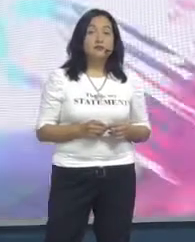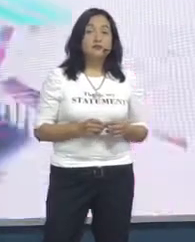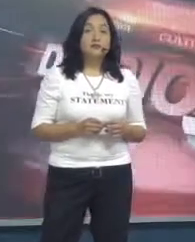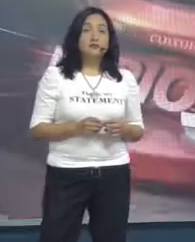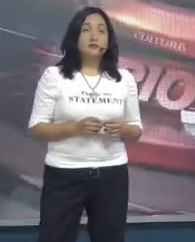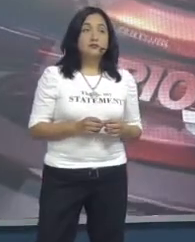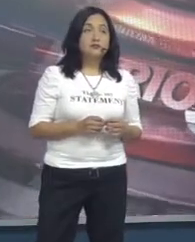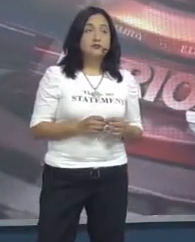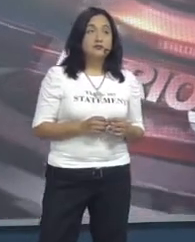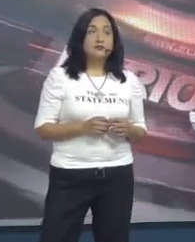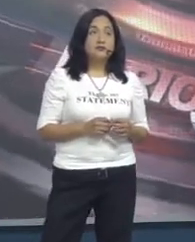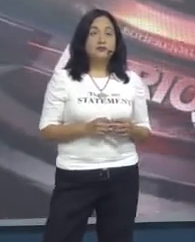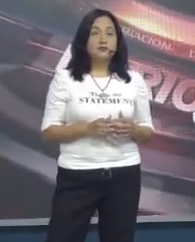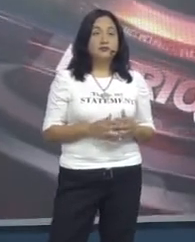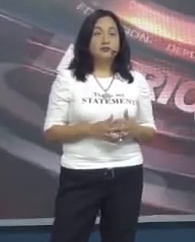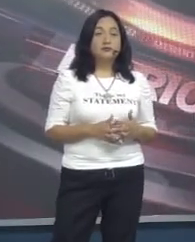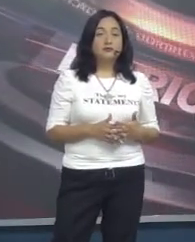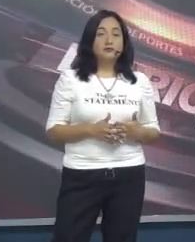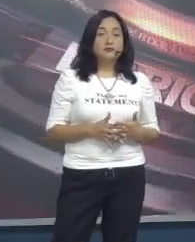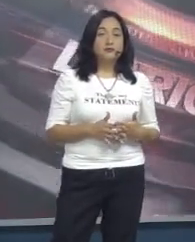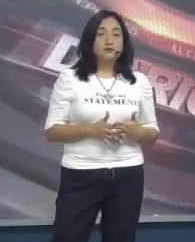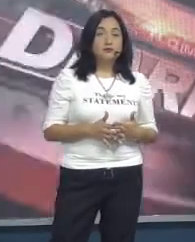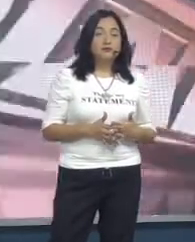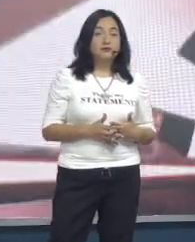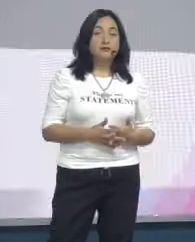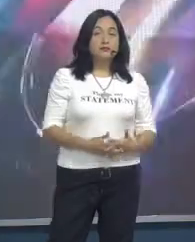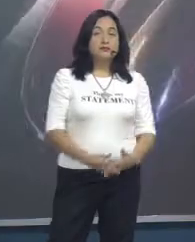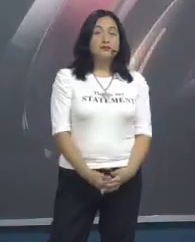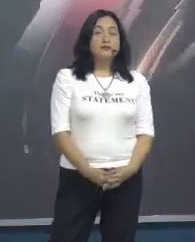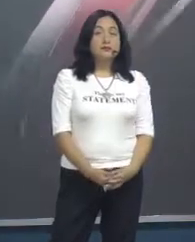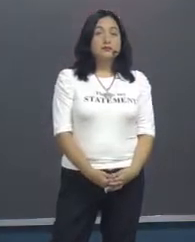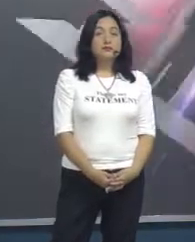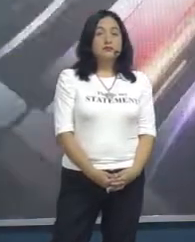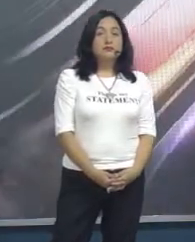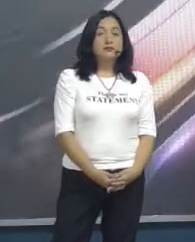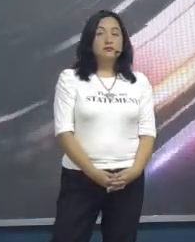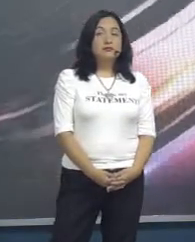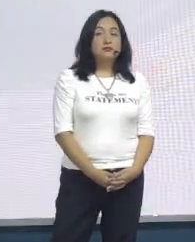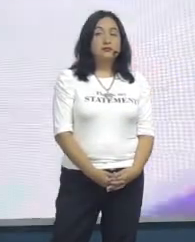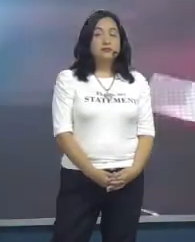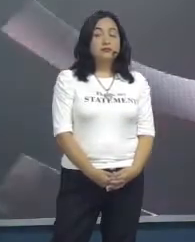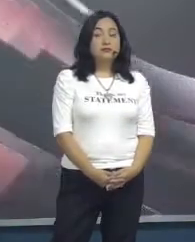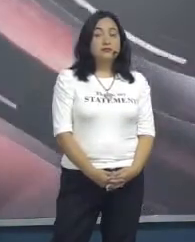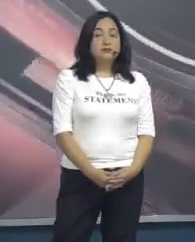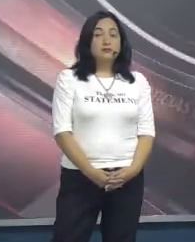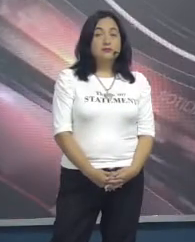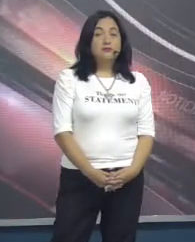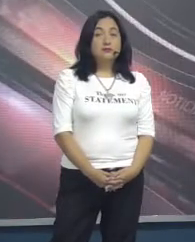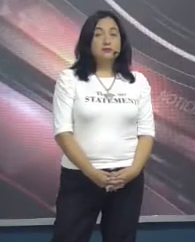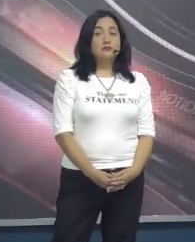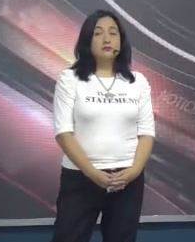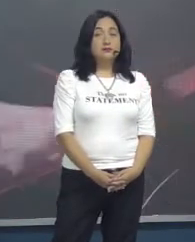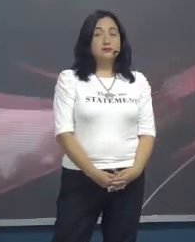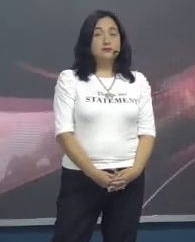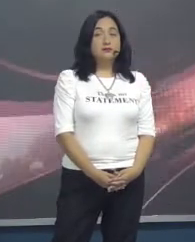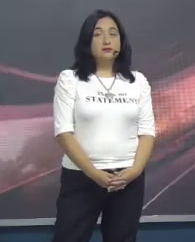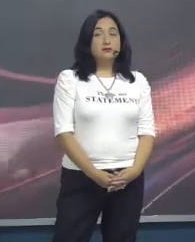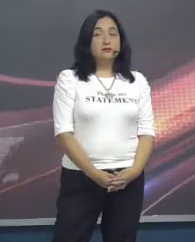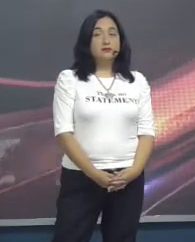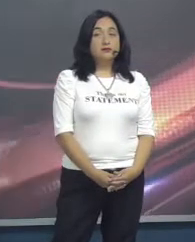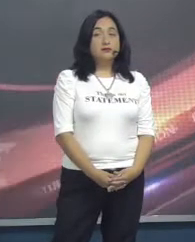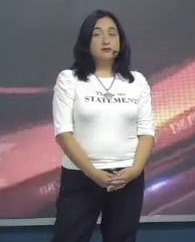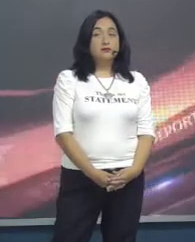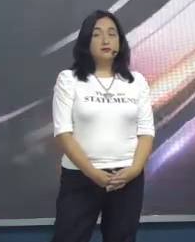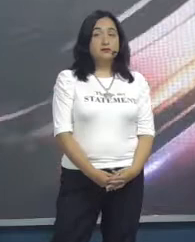que también hay que hacer una relocalización de la Villa Esperanza y Villa Hidráulica, y después tenemos